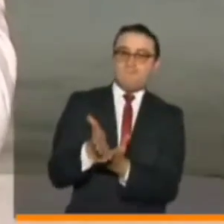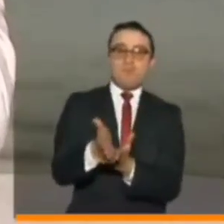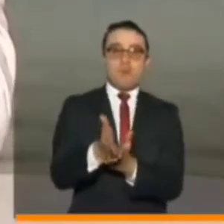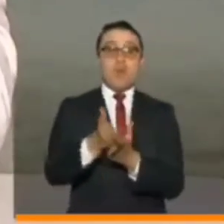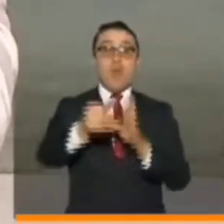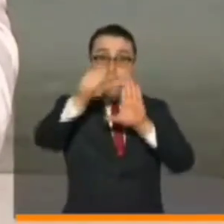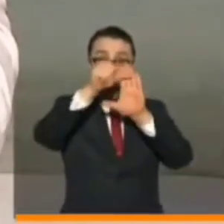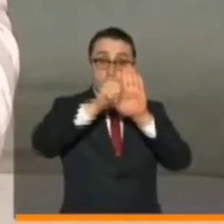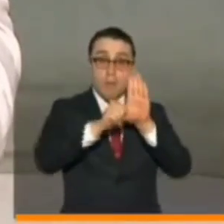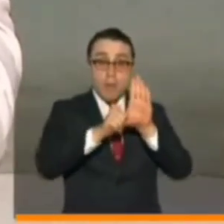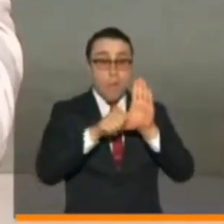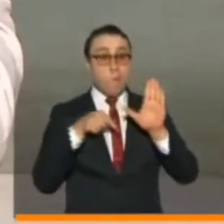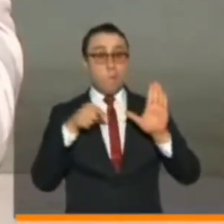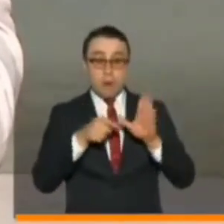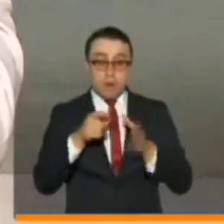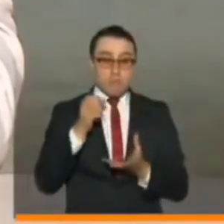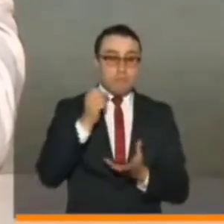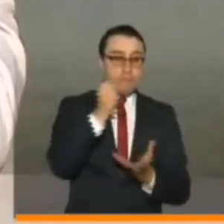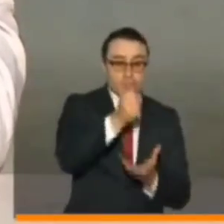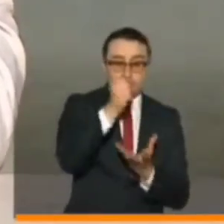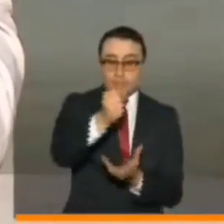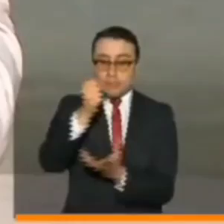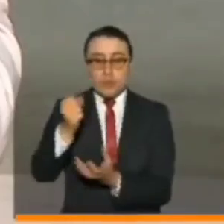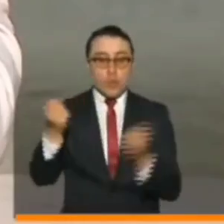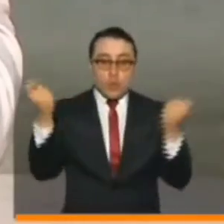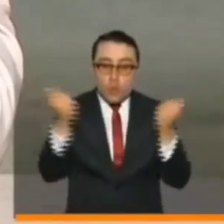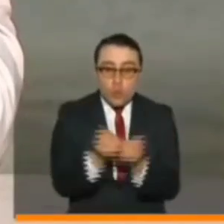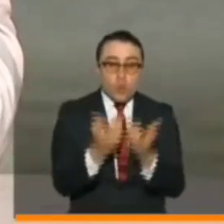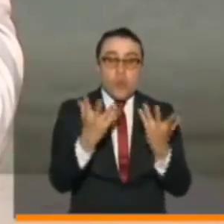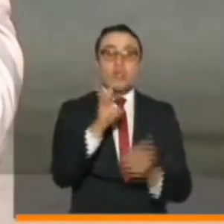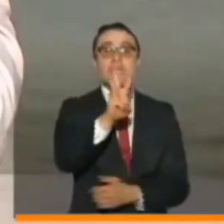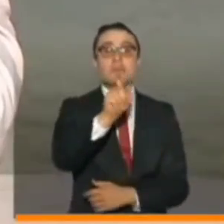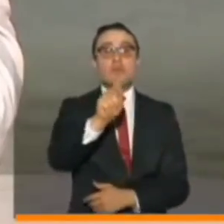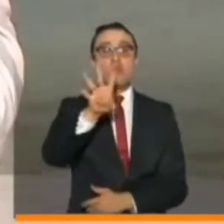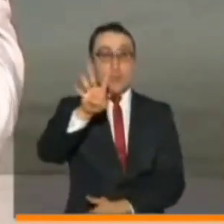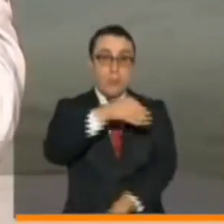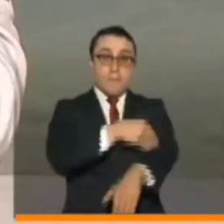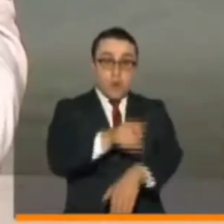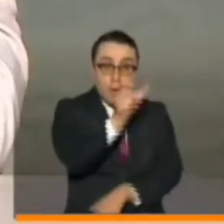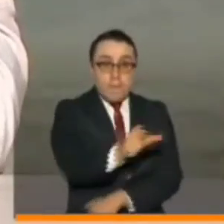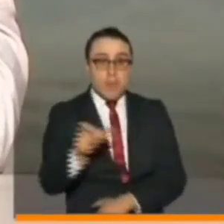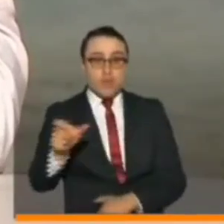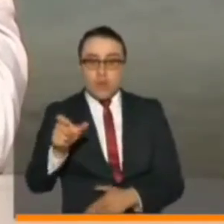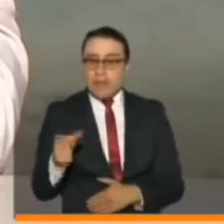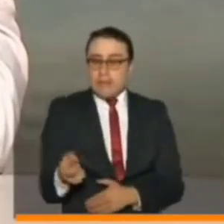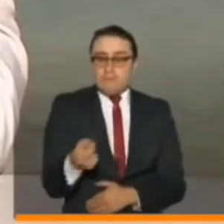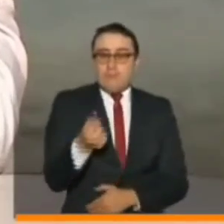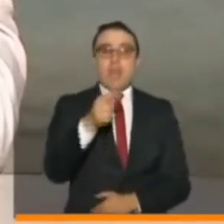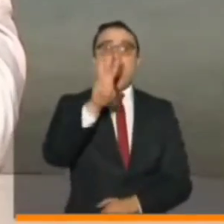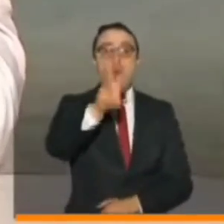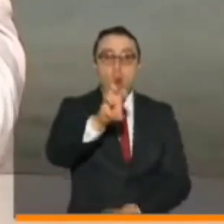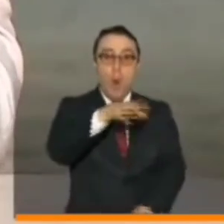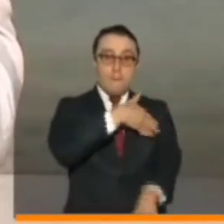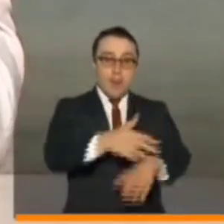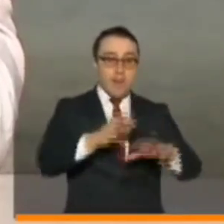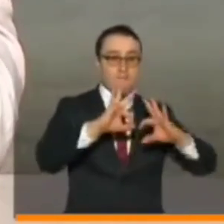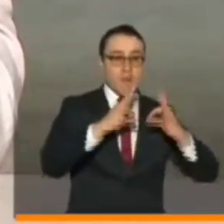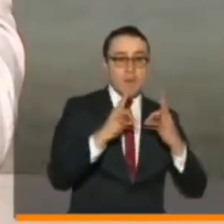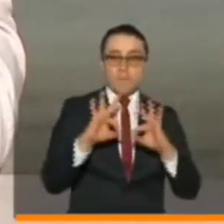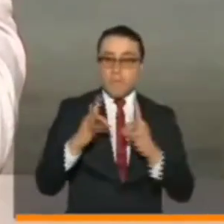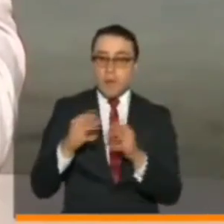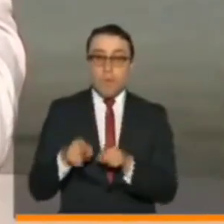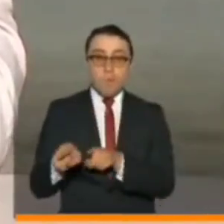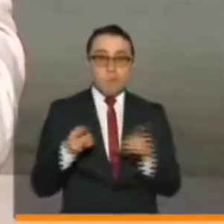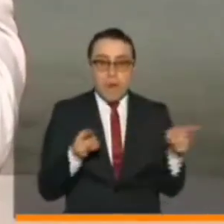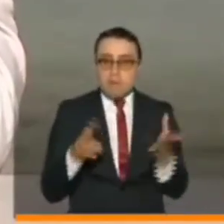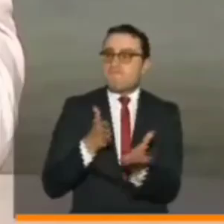que está llegando a más de 3.4 millones de colombianos y que se acerca casi a 8 millones de familias está